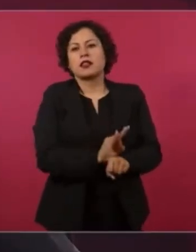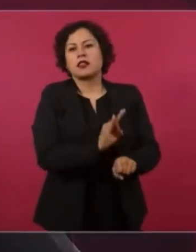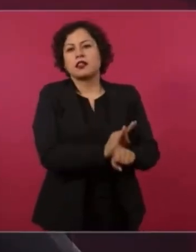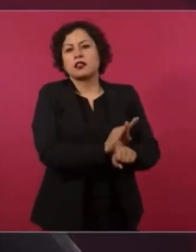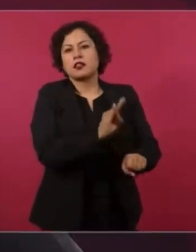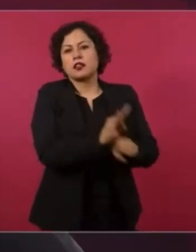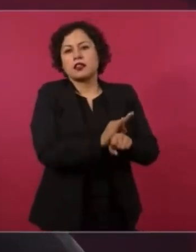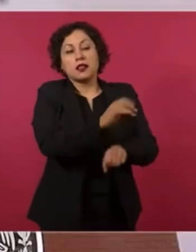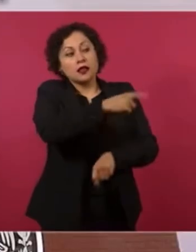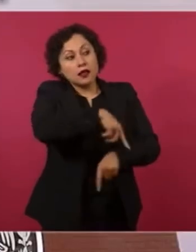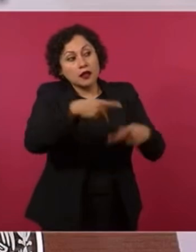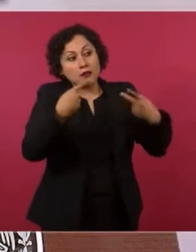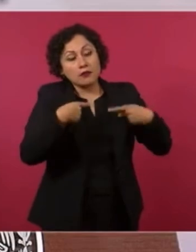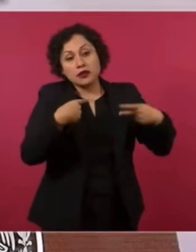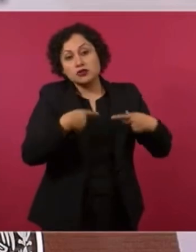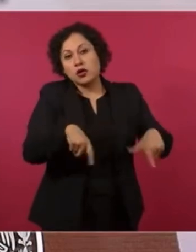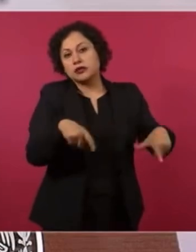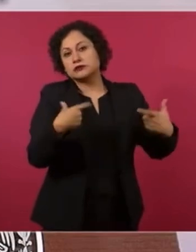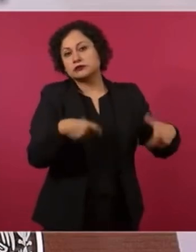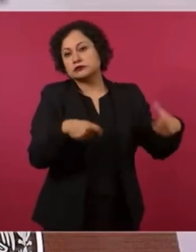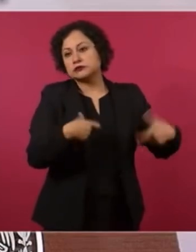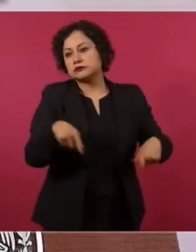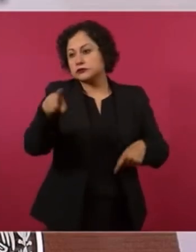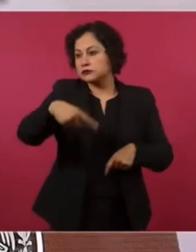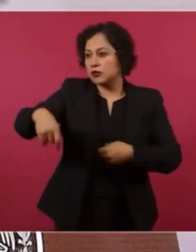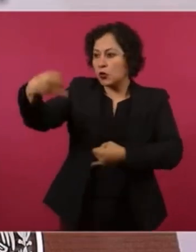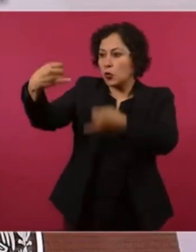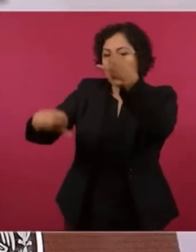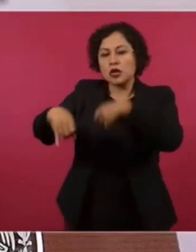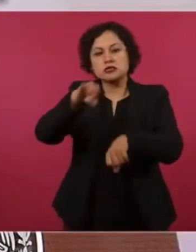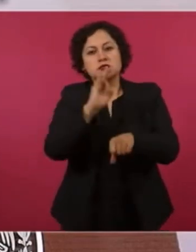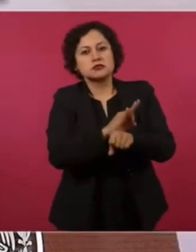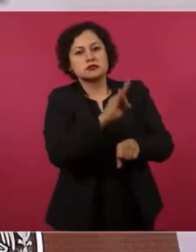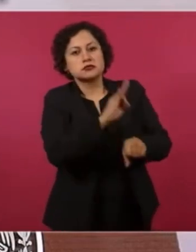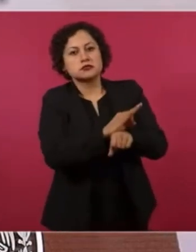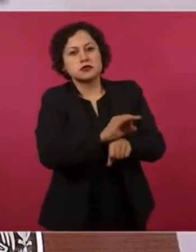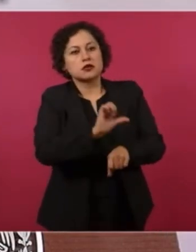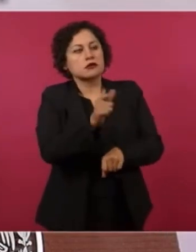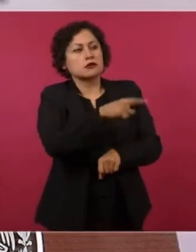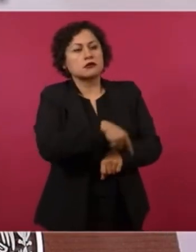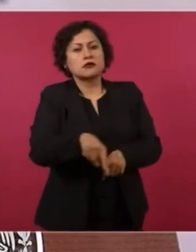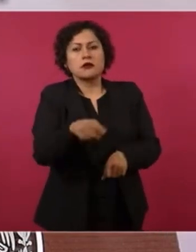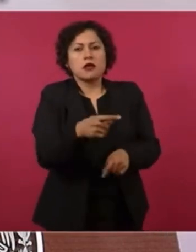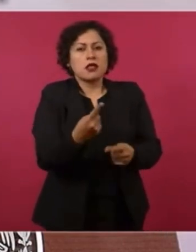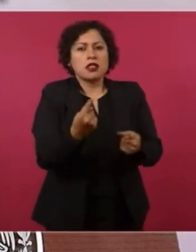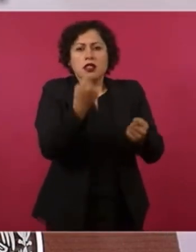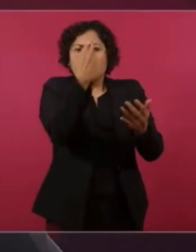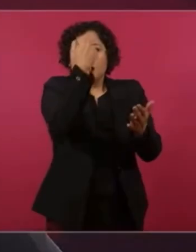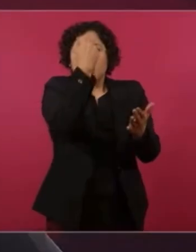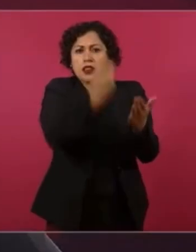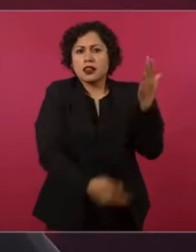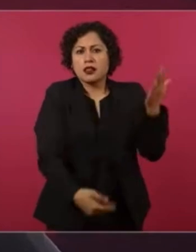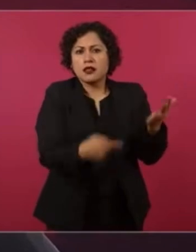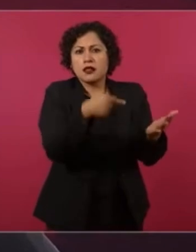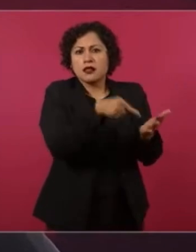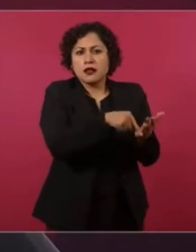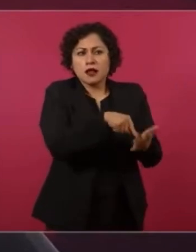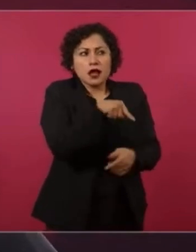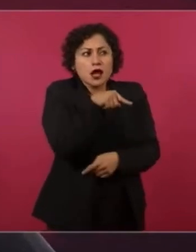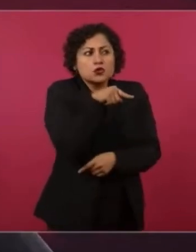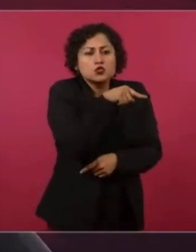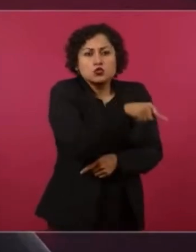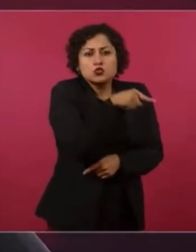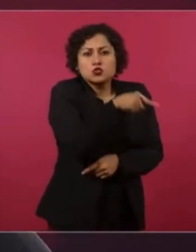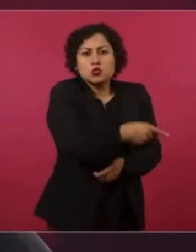Si decidiéramos juzgar a los expresidentes corruptos, no lo podríamos hacer porque tienen la protección de sus jefes del